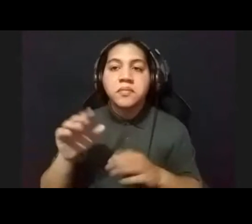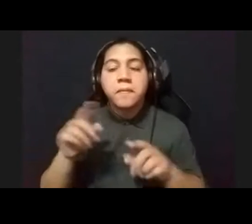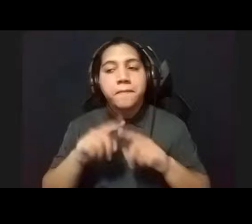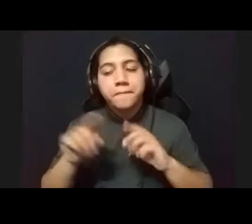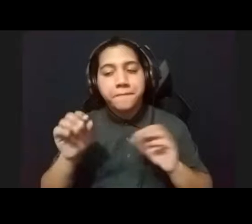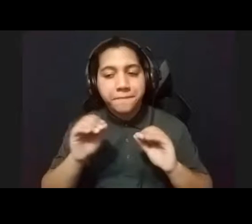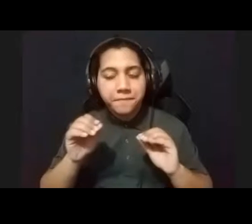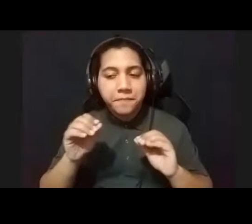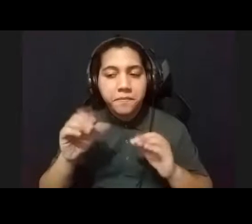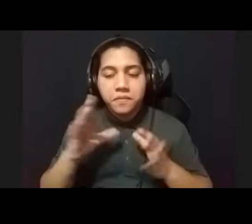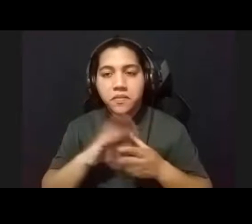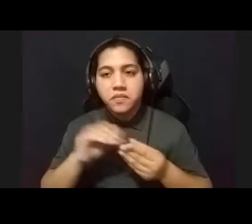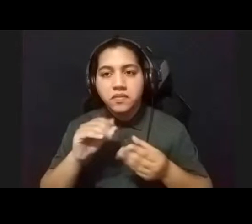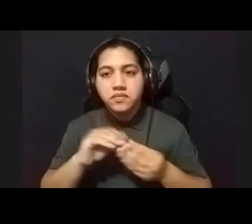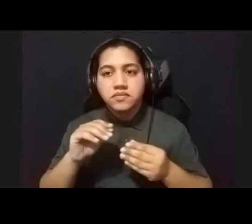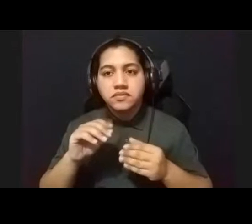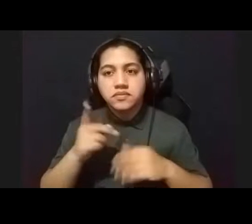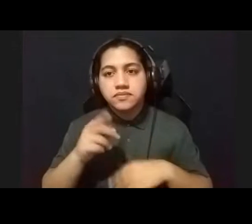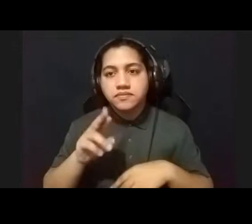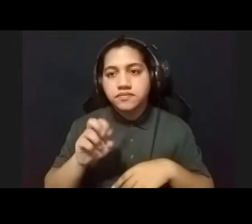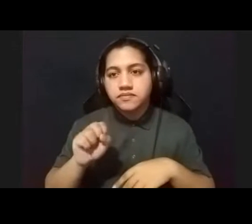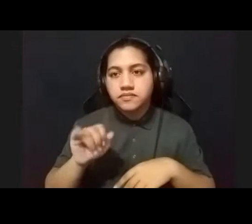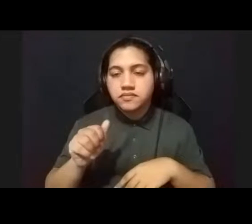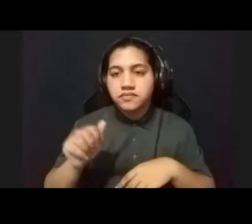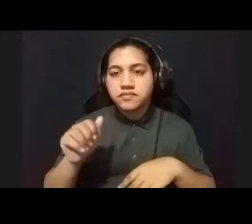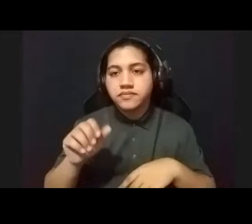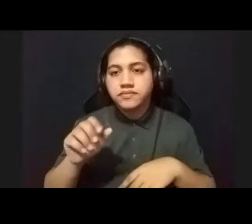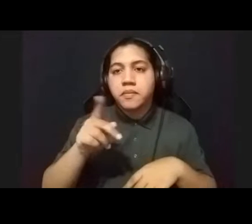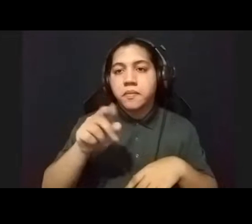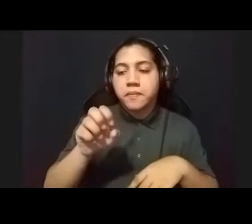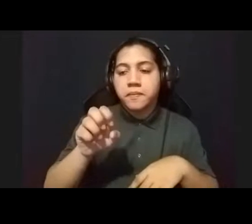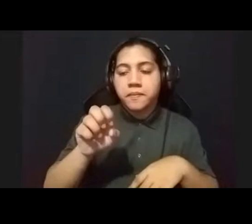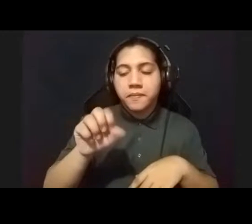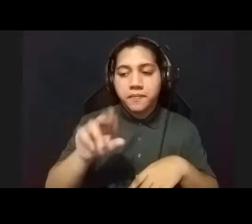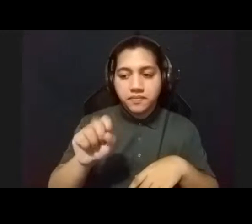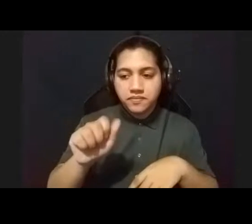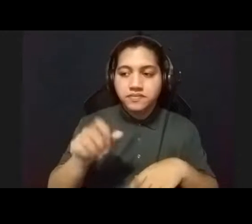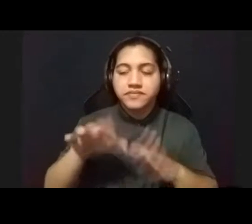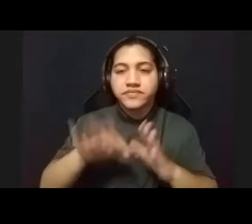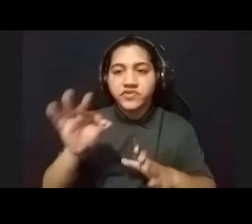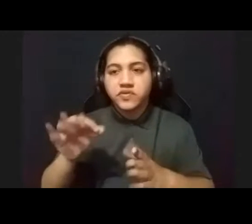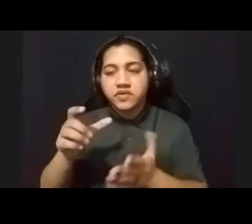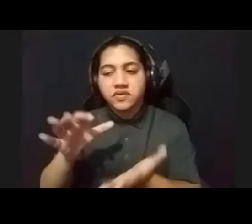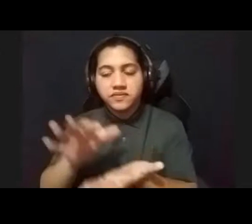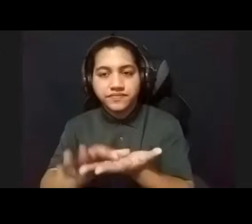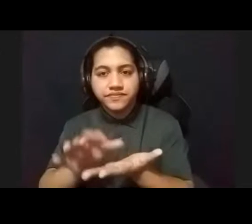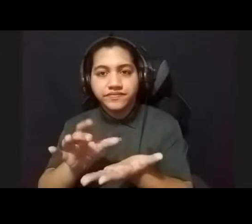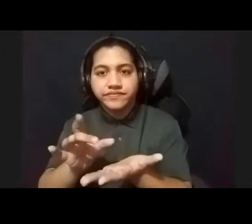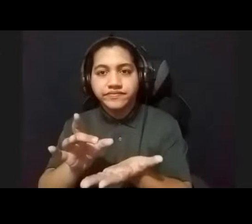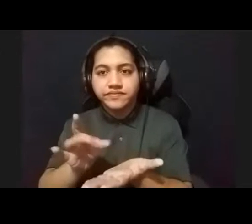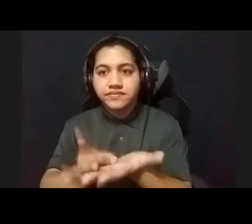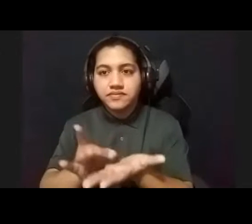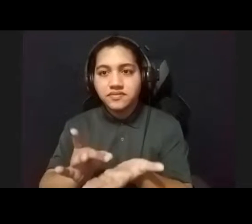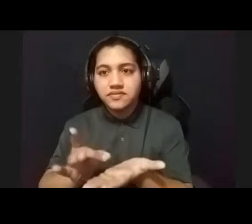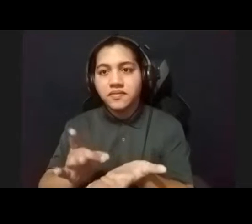cuentos persas ella encuentra una moneda. En estos cuentos ella lo que